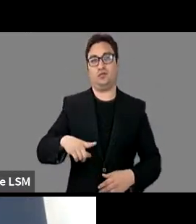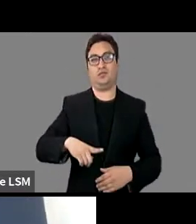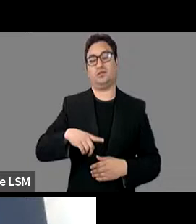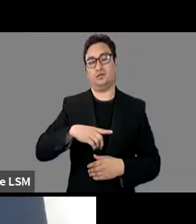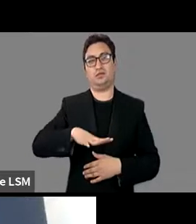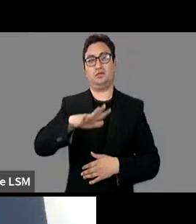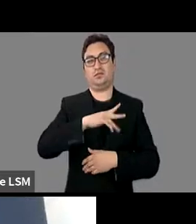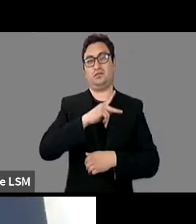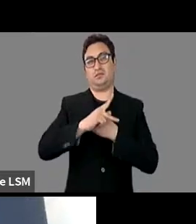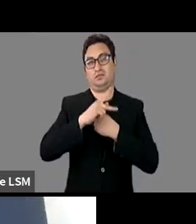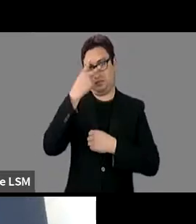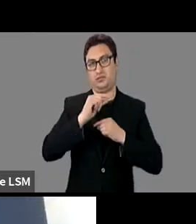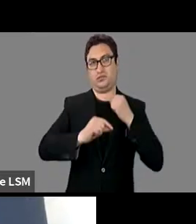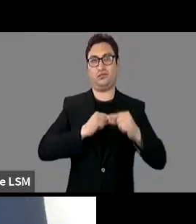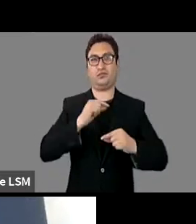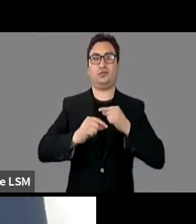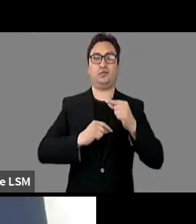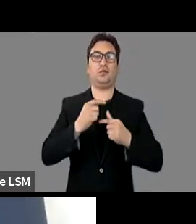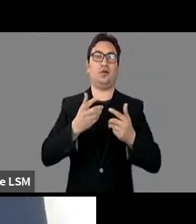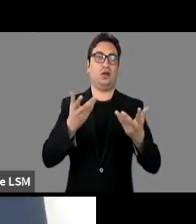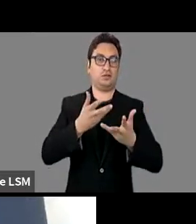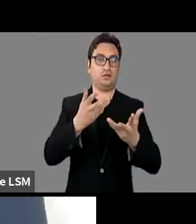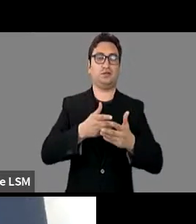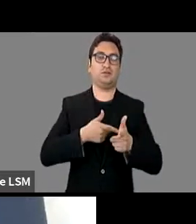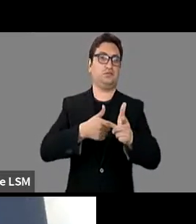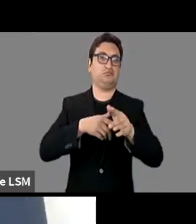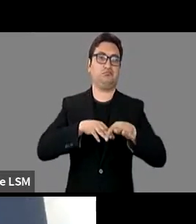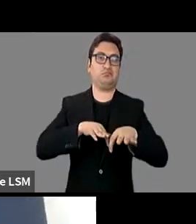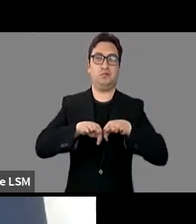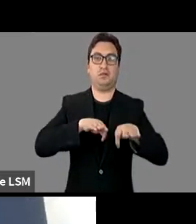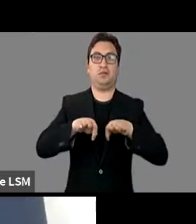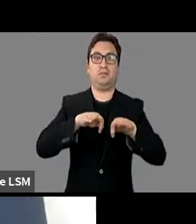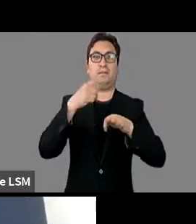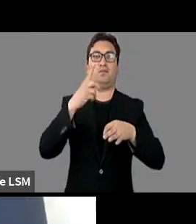que seguir trabajando para que esto suceda.